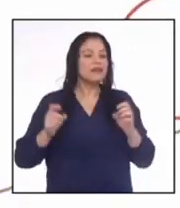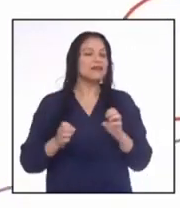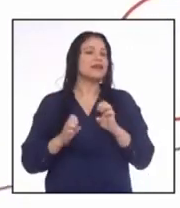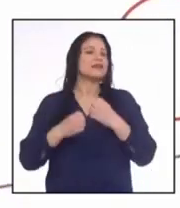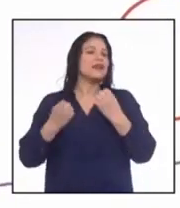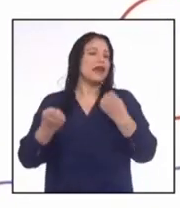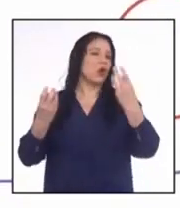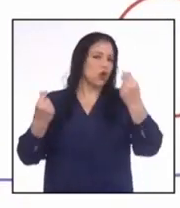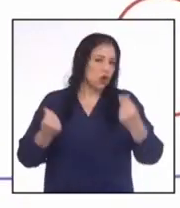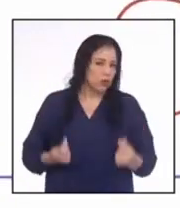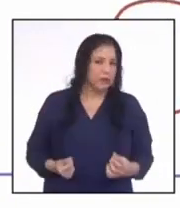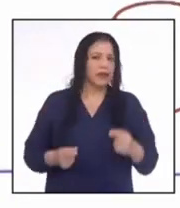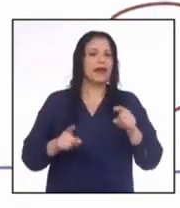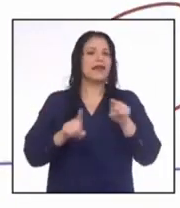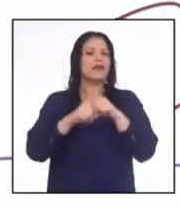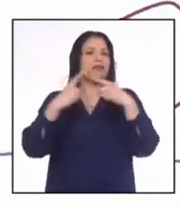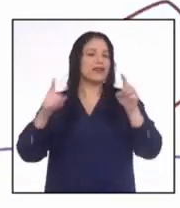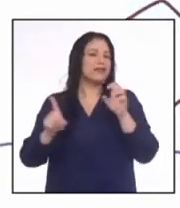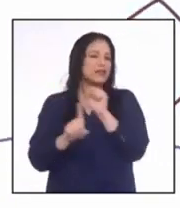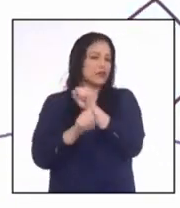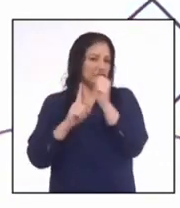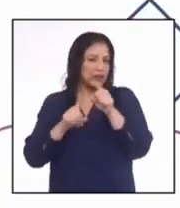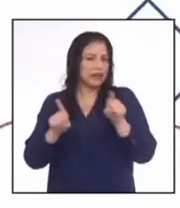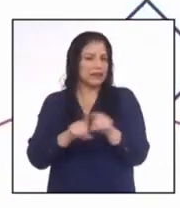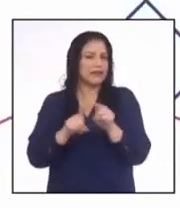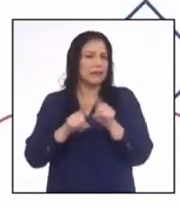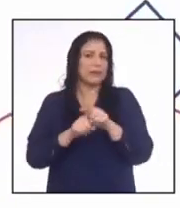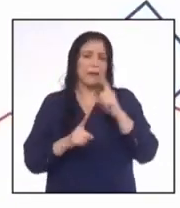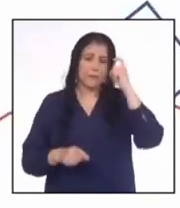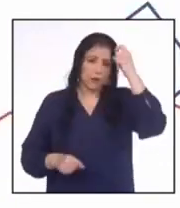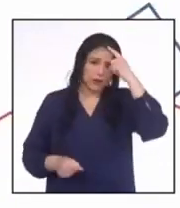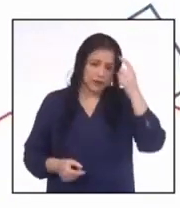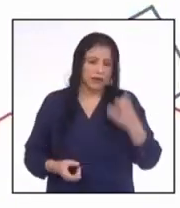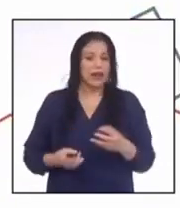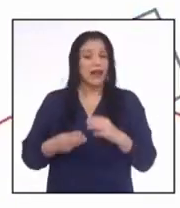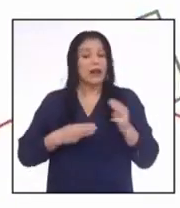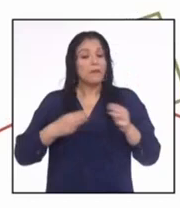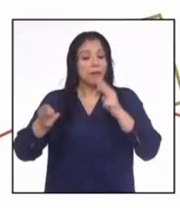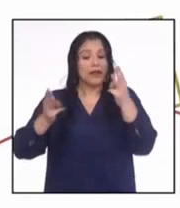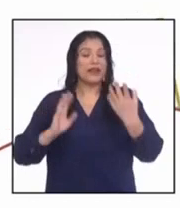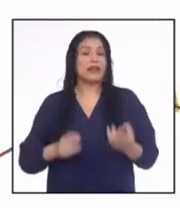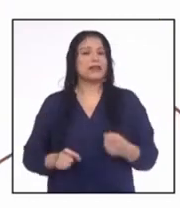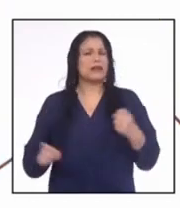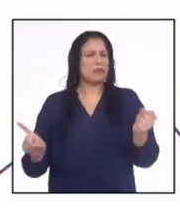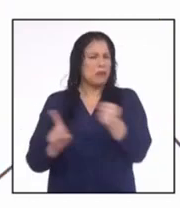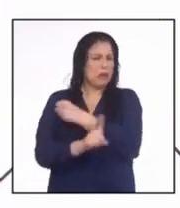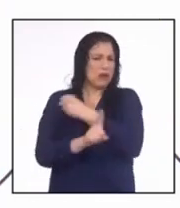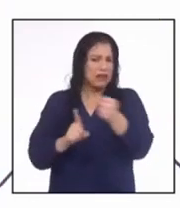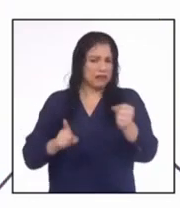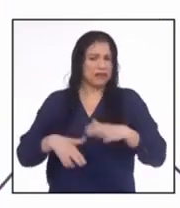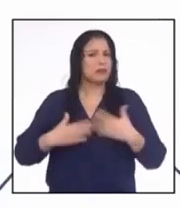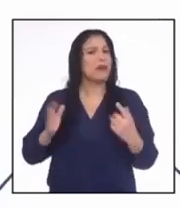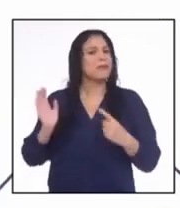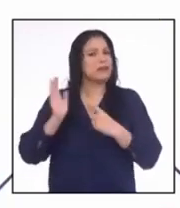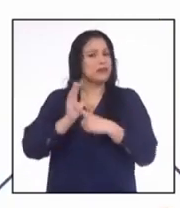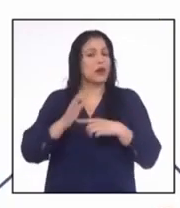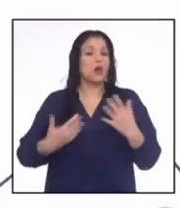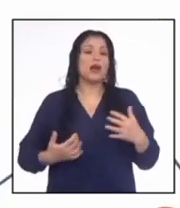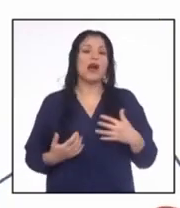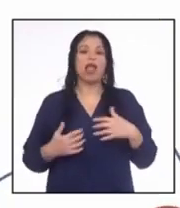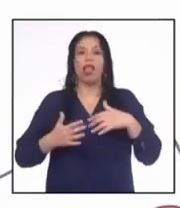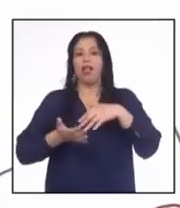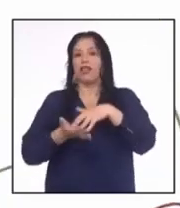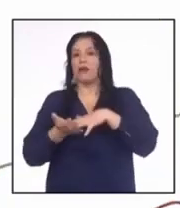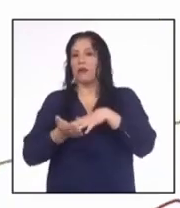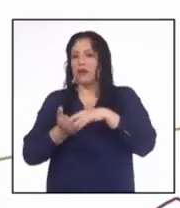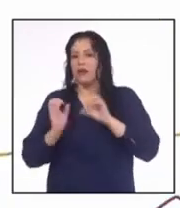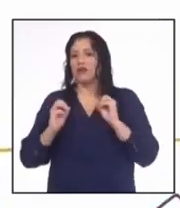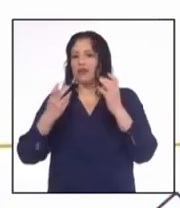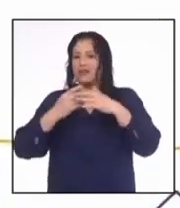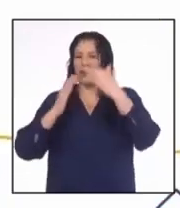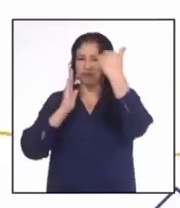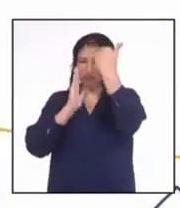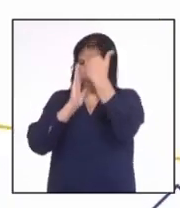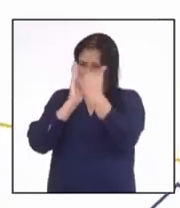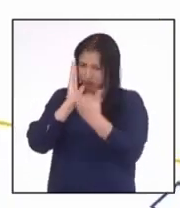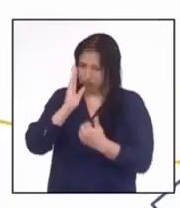social y política, las formas de violencia que se pueden presentar o la debilidad institucional, entre